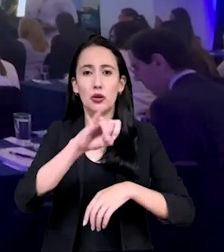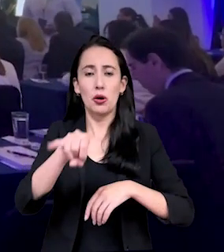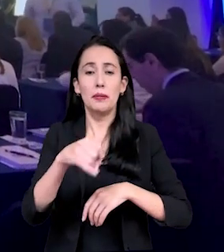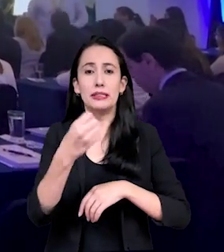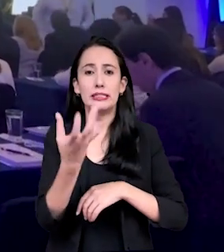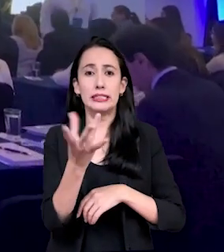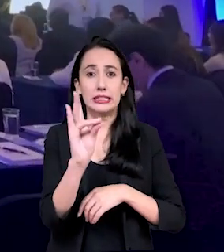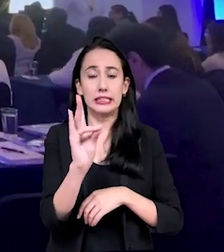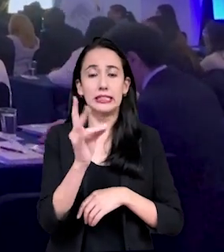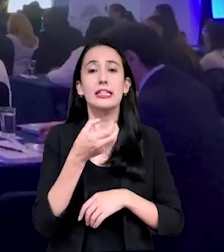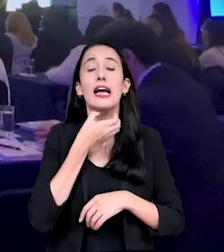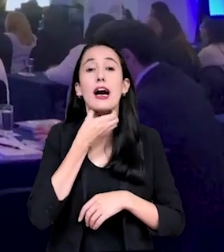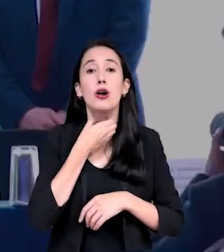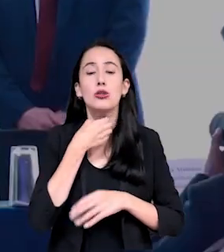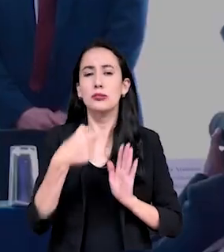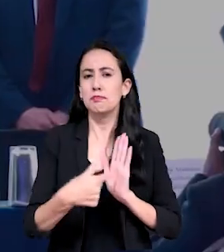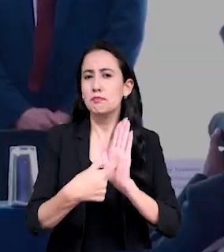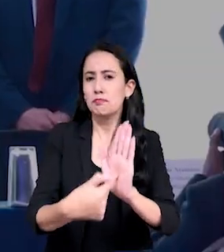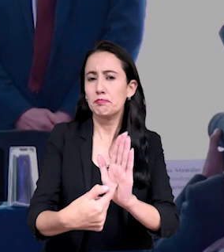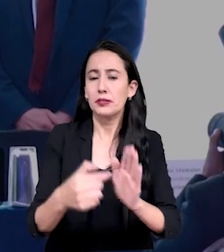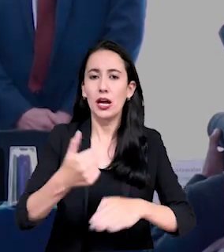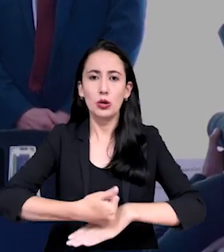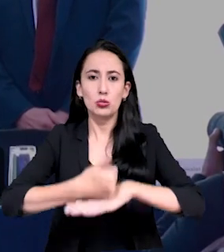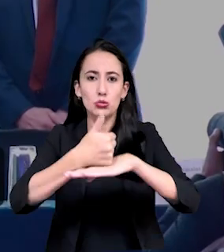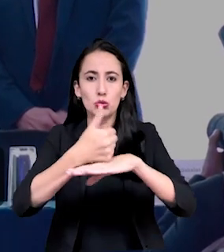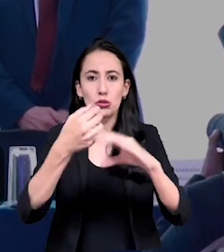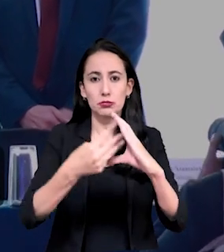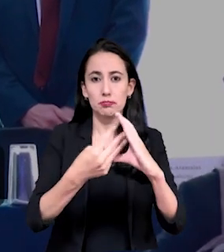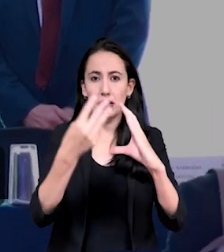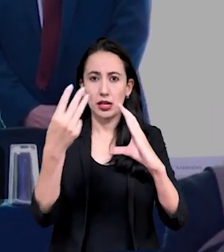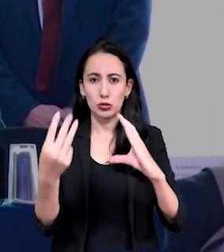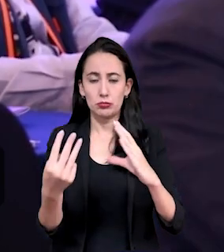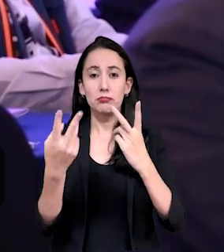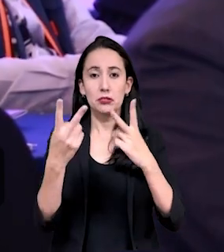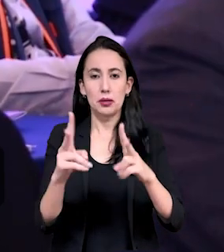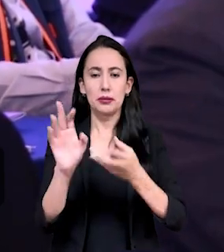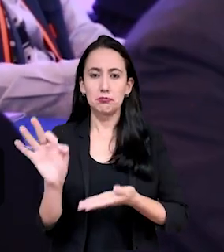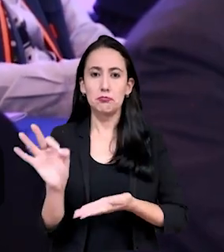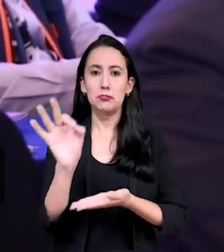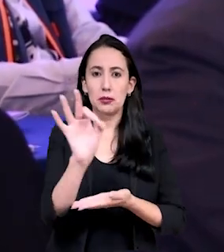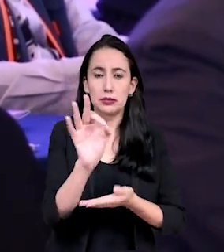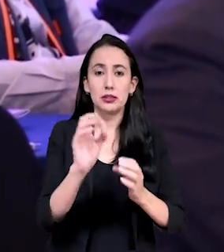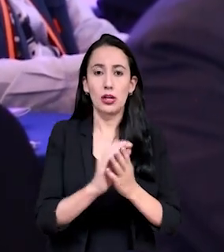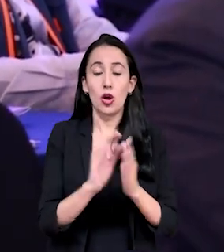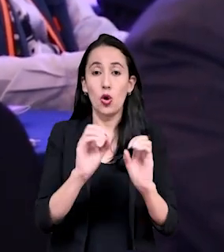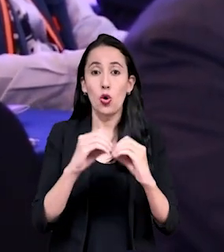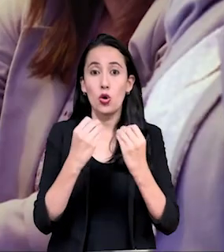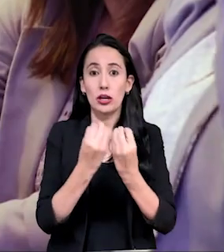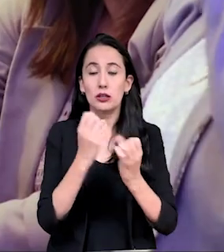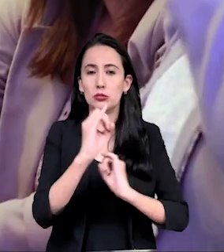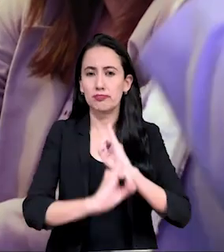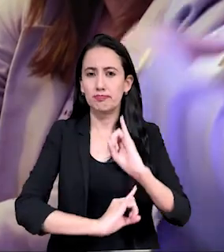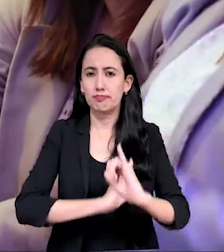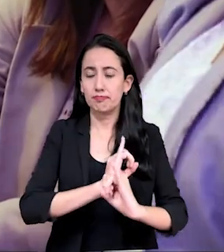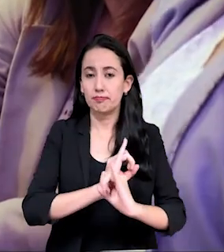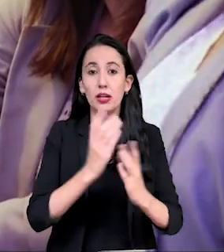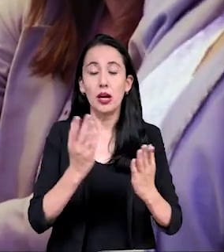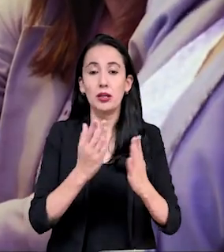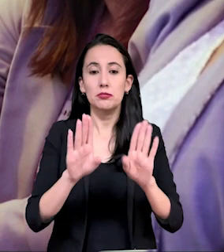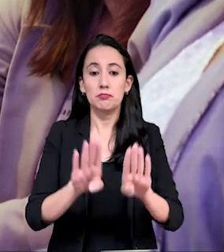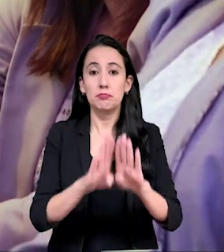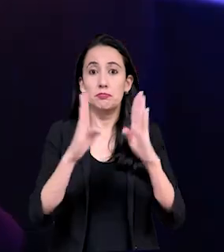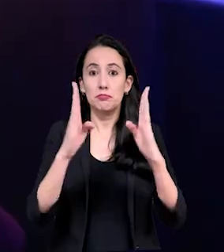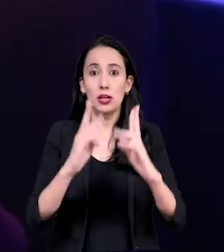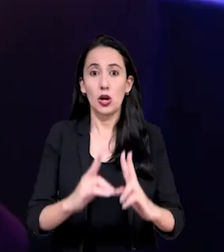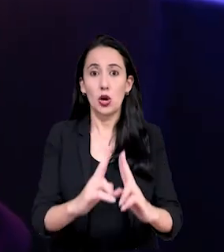este jueves 17 de agosto, con la presencia de autoridades electorales y representantes de organismos internacionales,